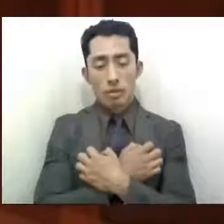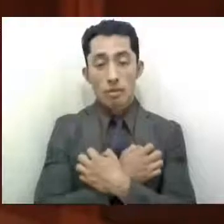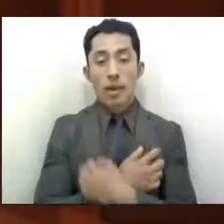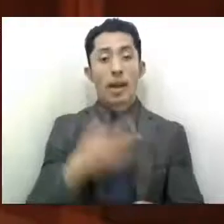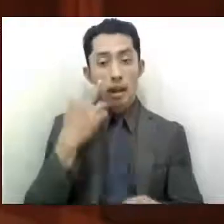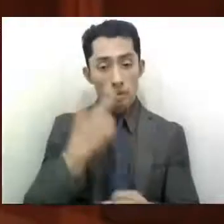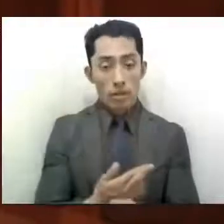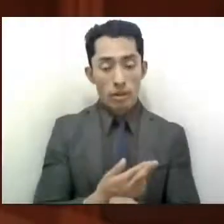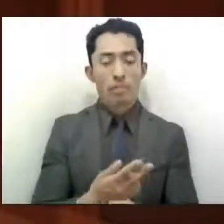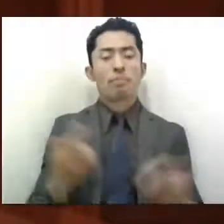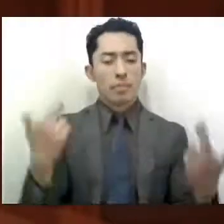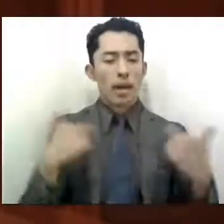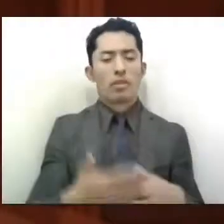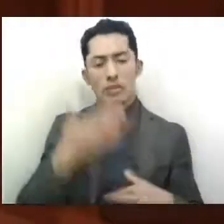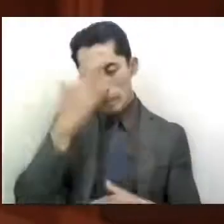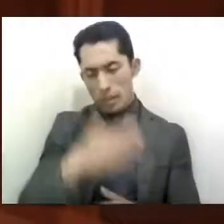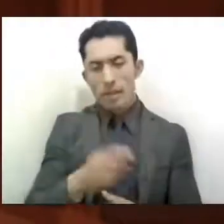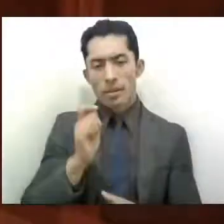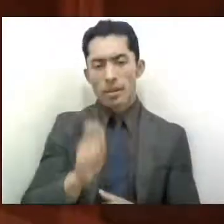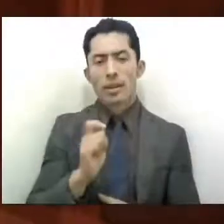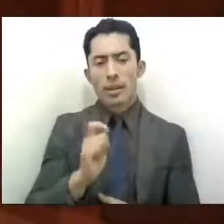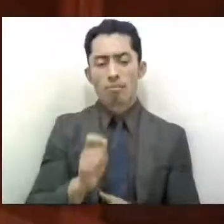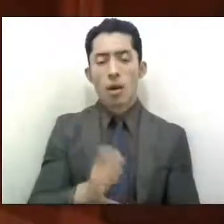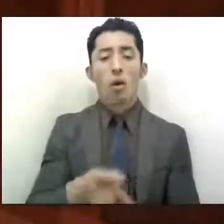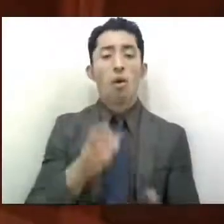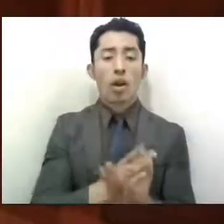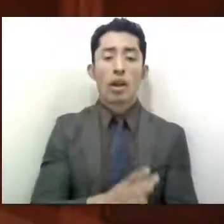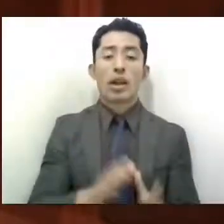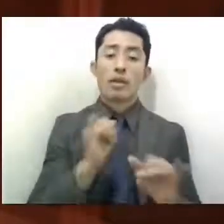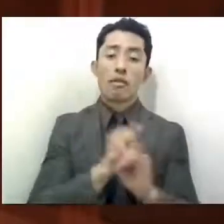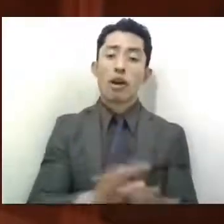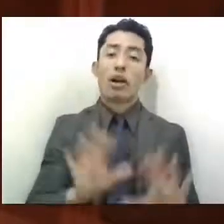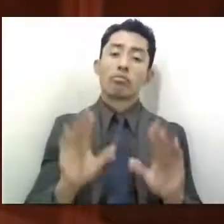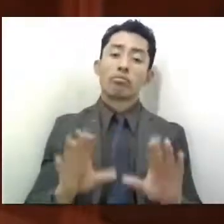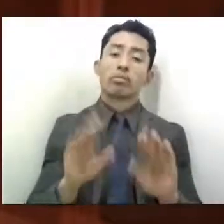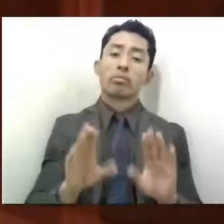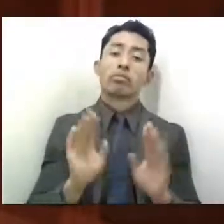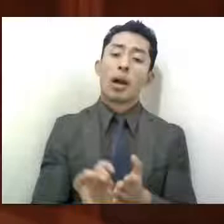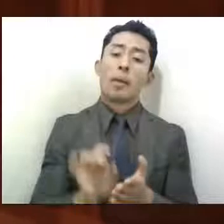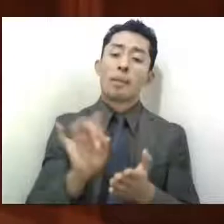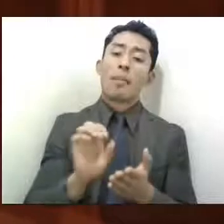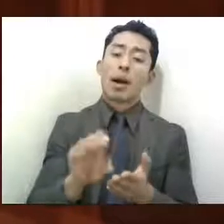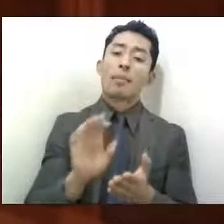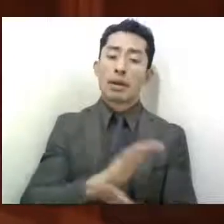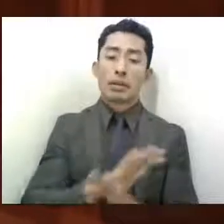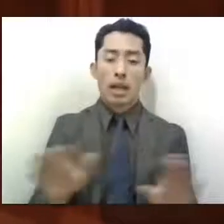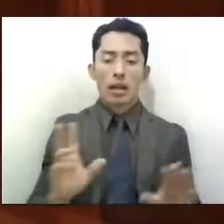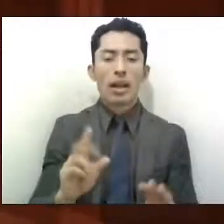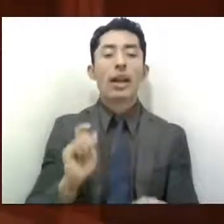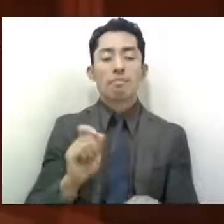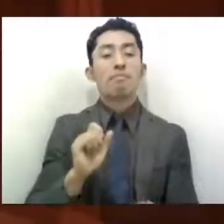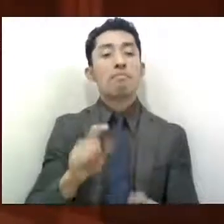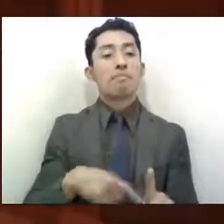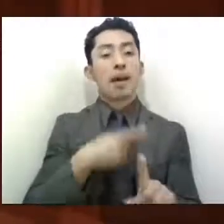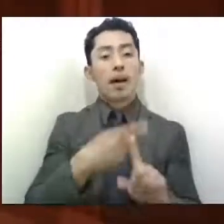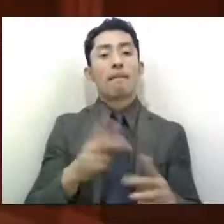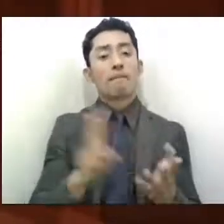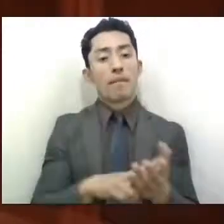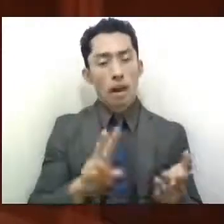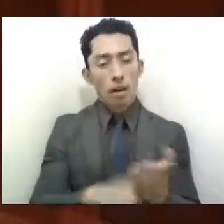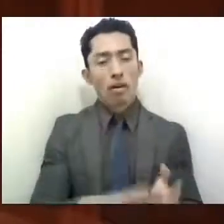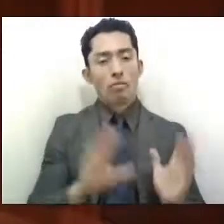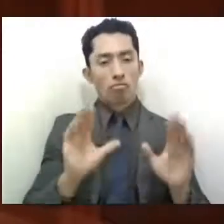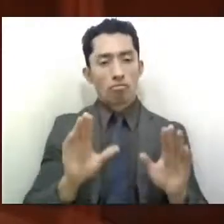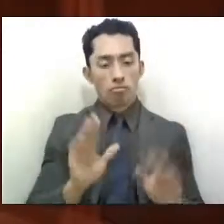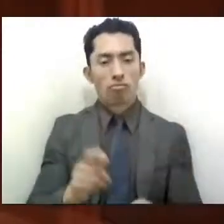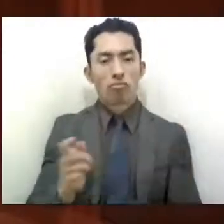solo implica compartir sus conocimientos, sino también transmitir valores, crear identidad con México